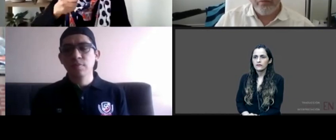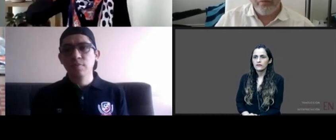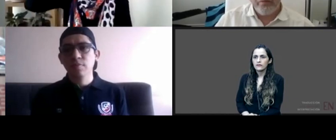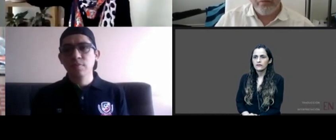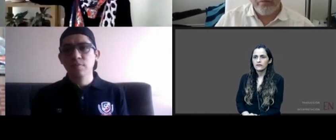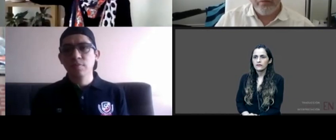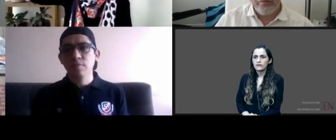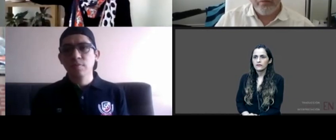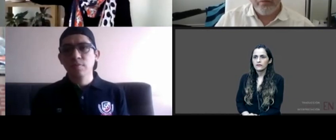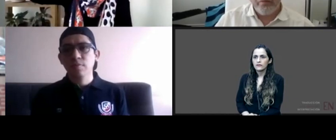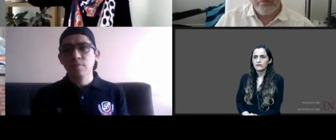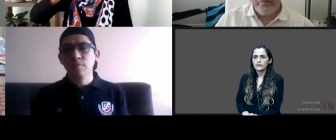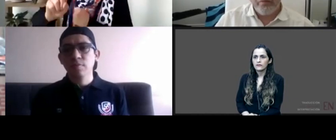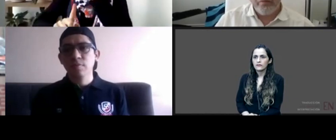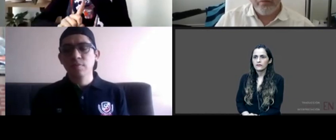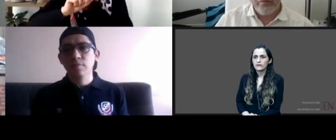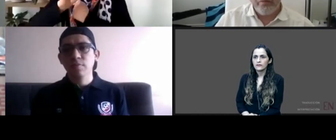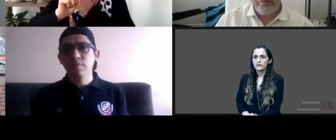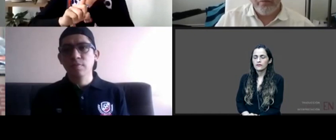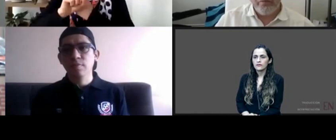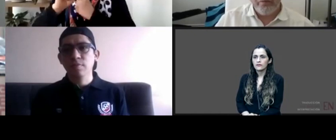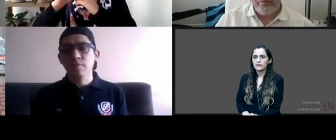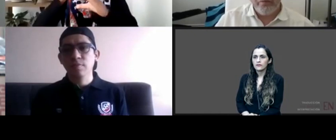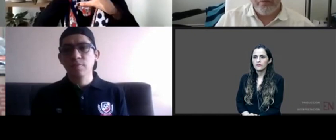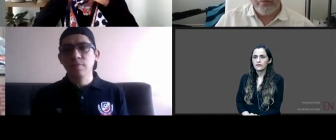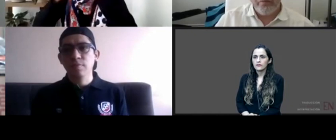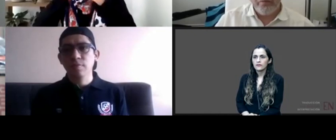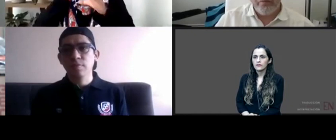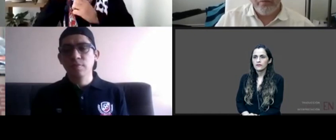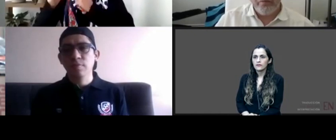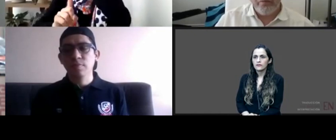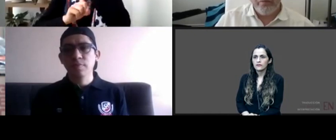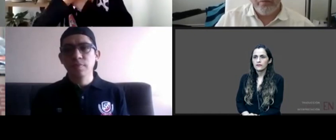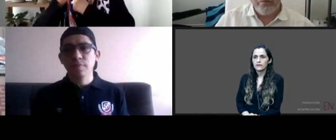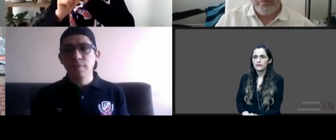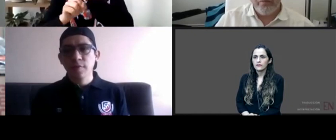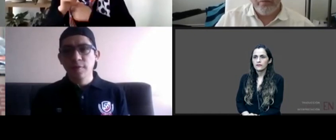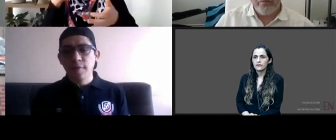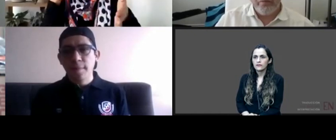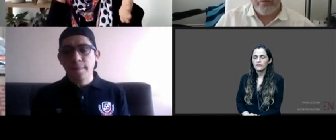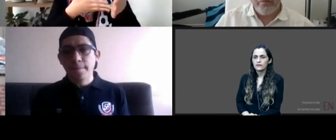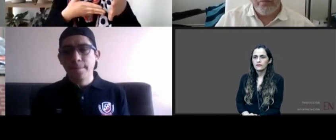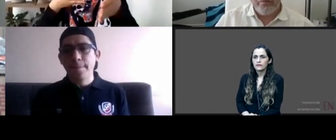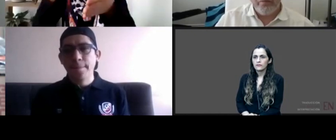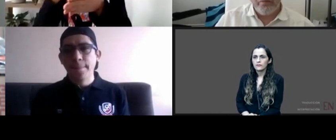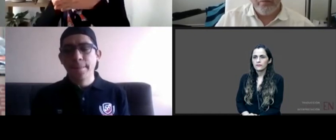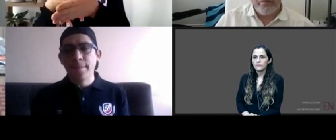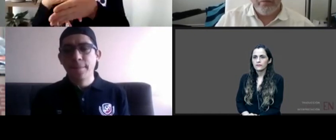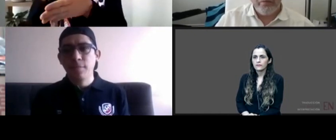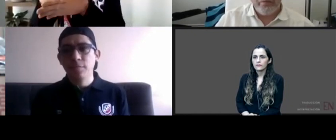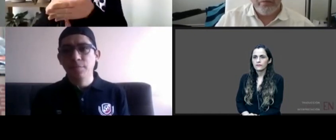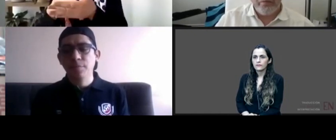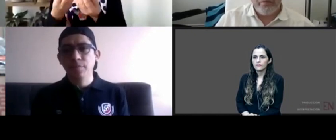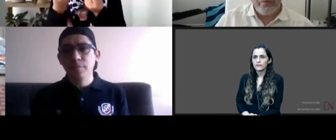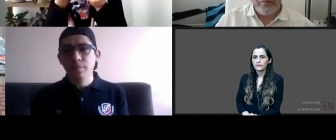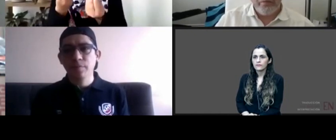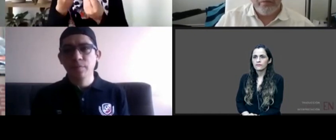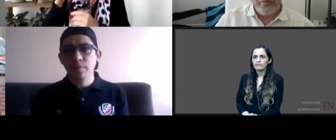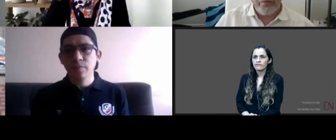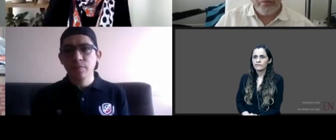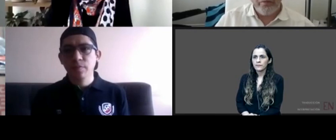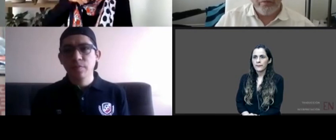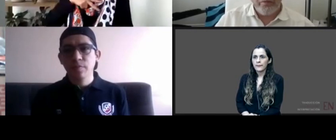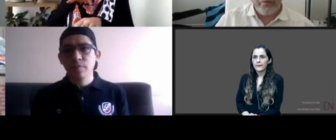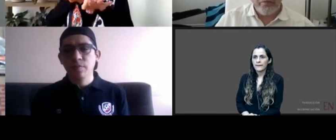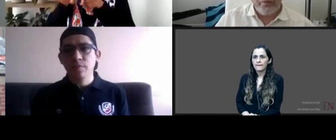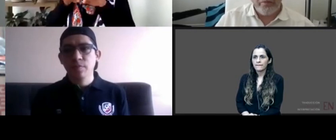señas, posteriormente sí, puede ser que tengan algún problema de comunicación o algún problema en el